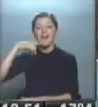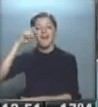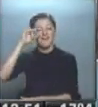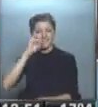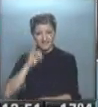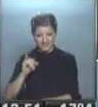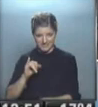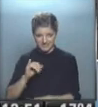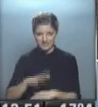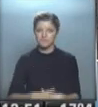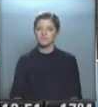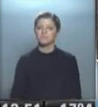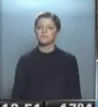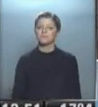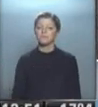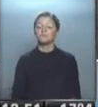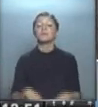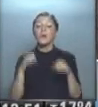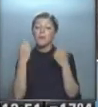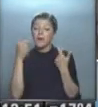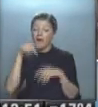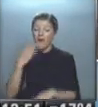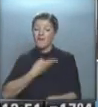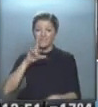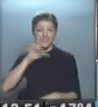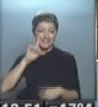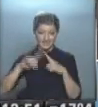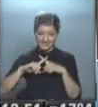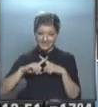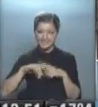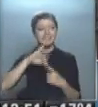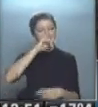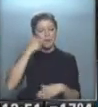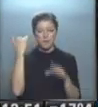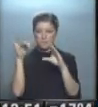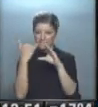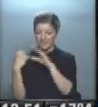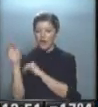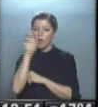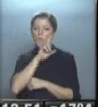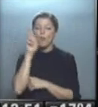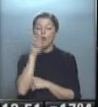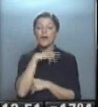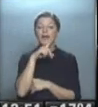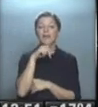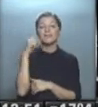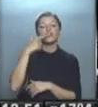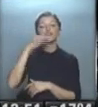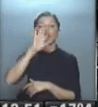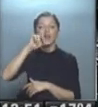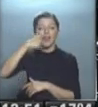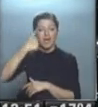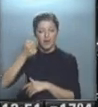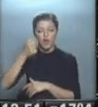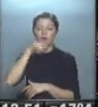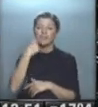de la Cooperación, efectivamente. El martes. Bueno, Félix. Sí, tenemos mensajes. Nélida de San Francisco Solano nos felicita por el programa, dice